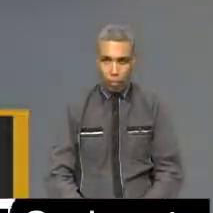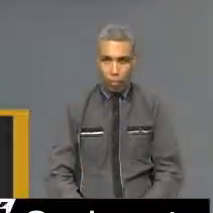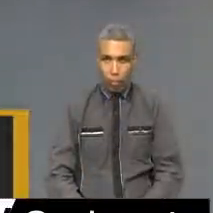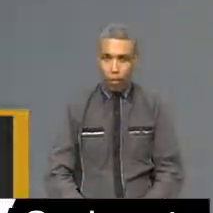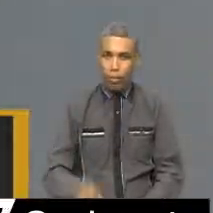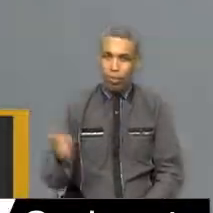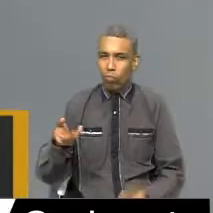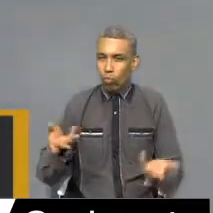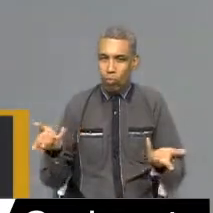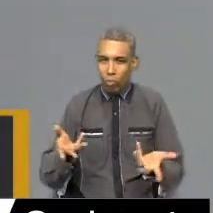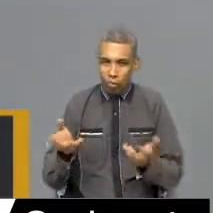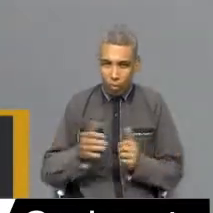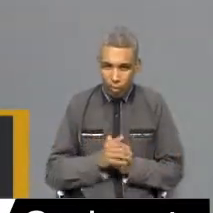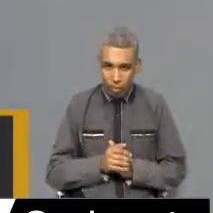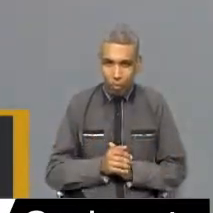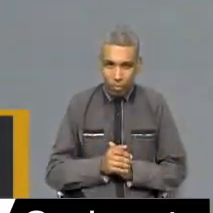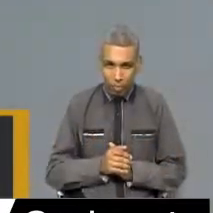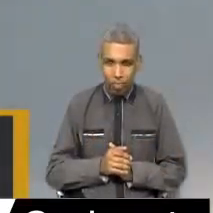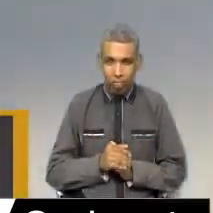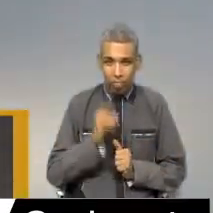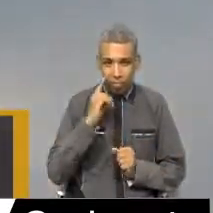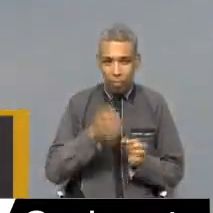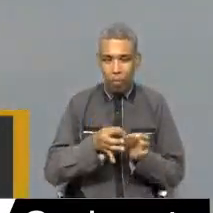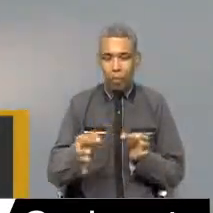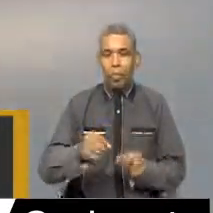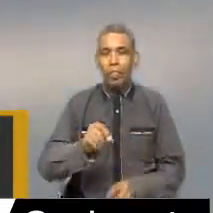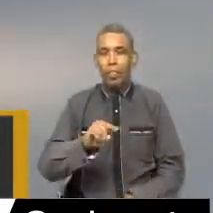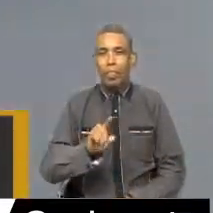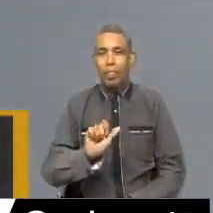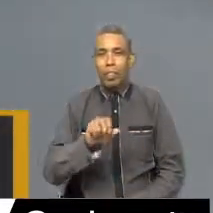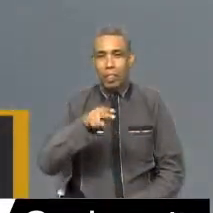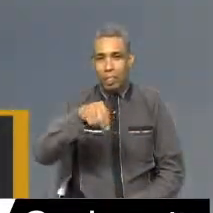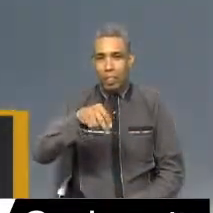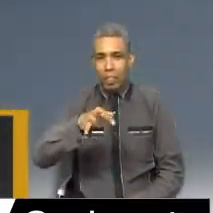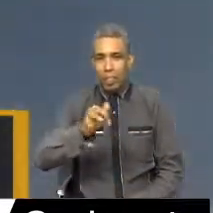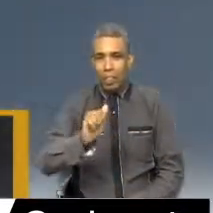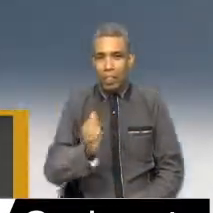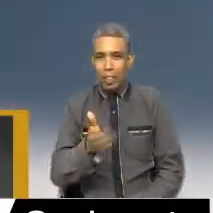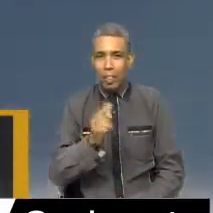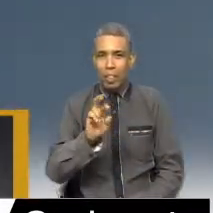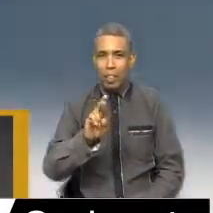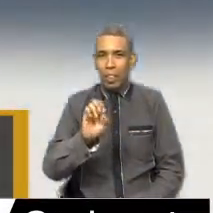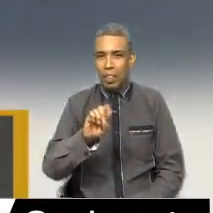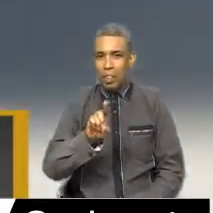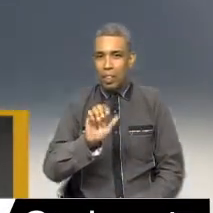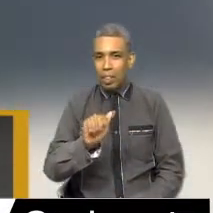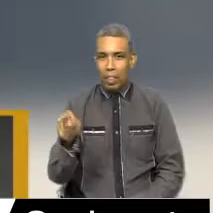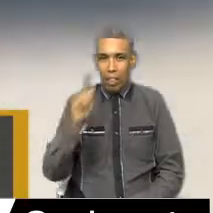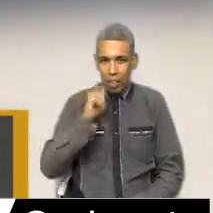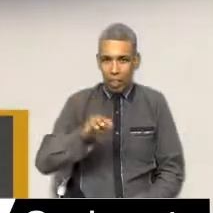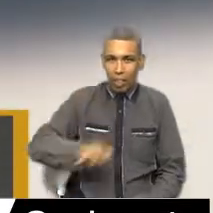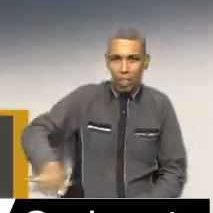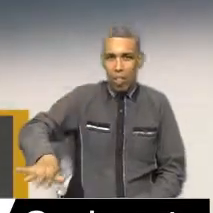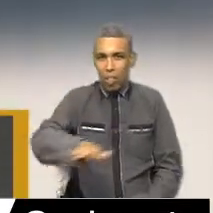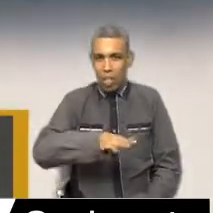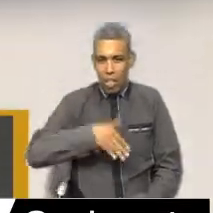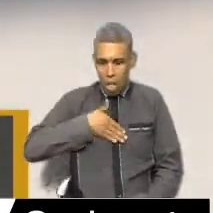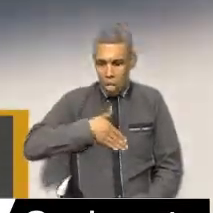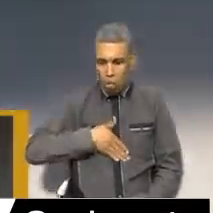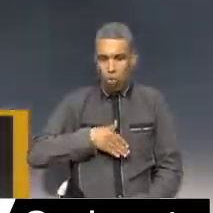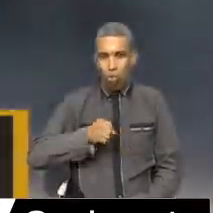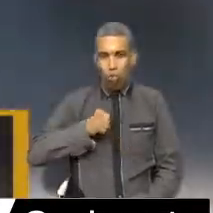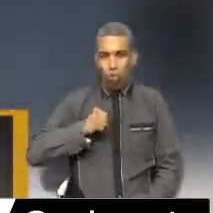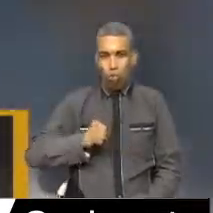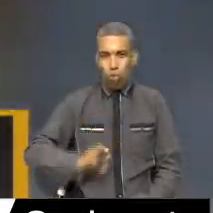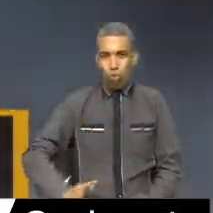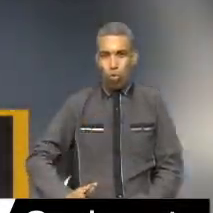vereda del Rosario, jurisdicción de Santa Rosa del Sur, Bolívar. Los dos sujetos, según información, eran soldados profesionales quienes fueron